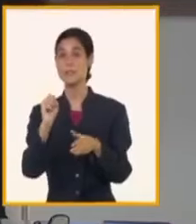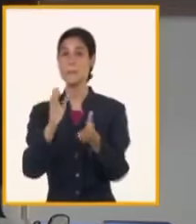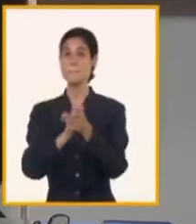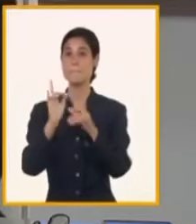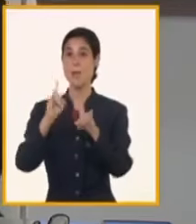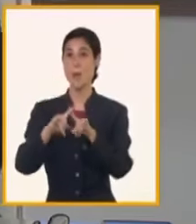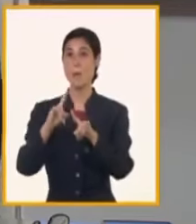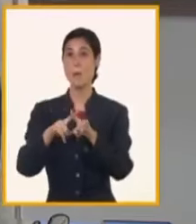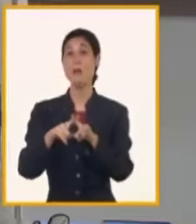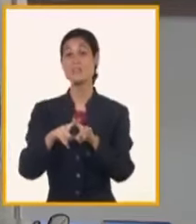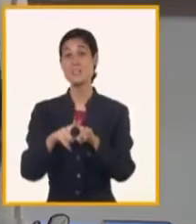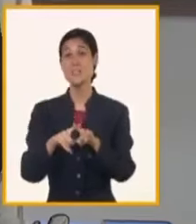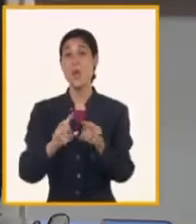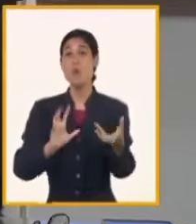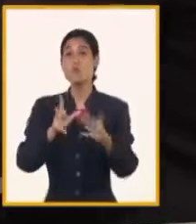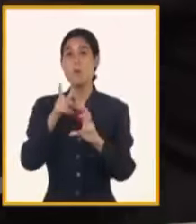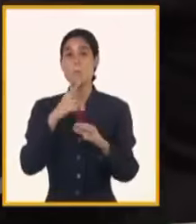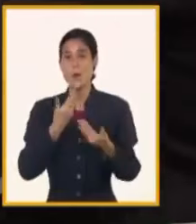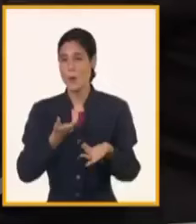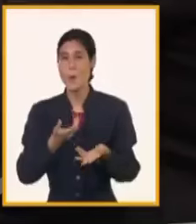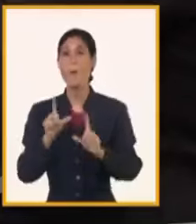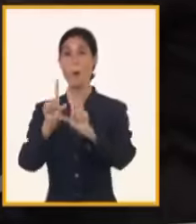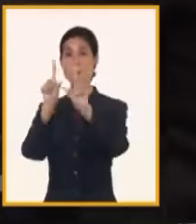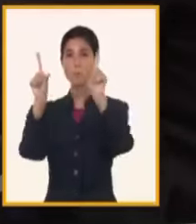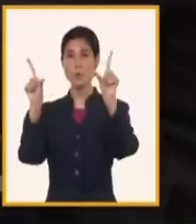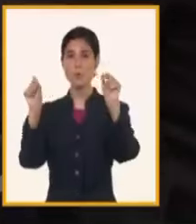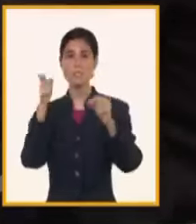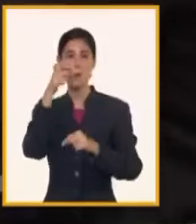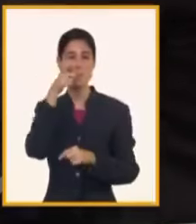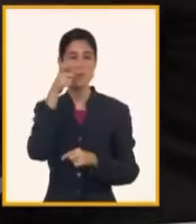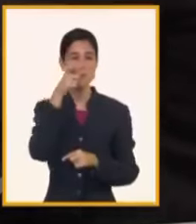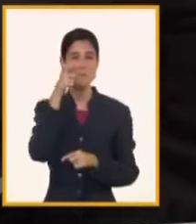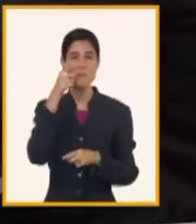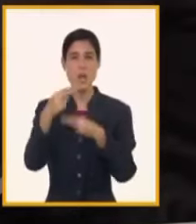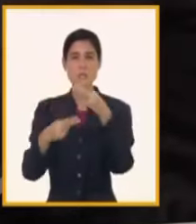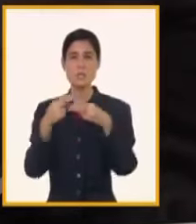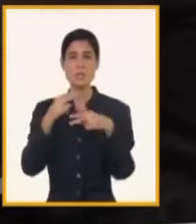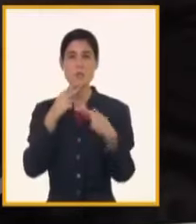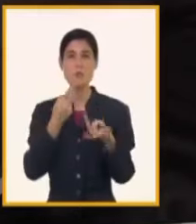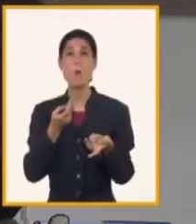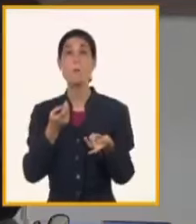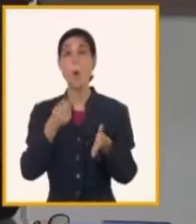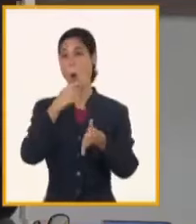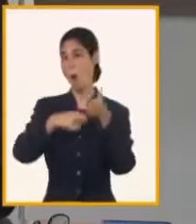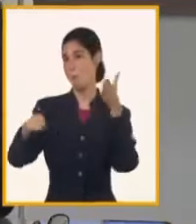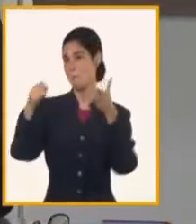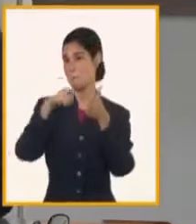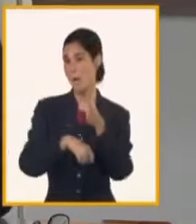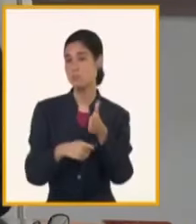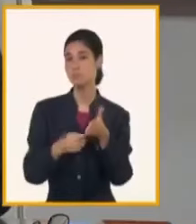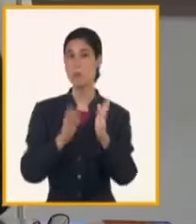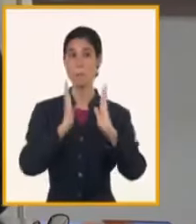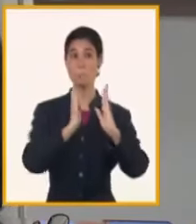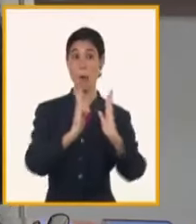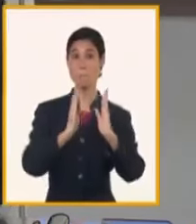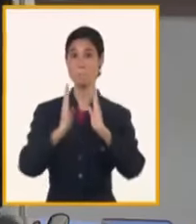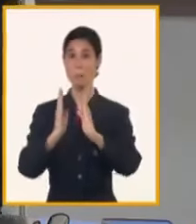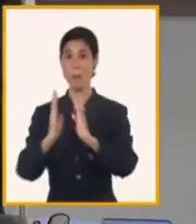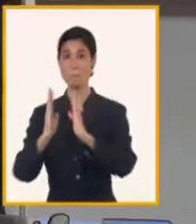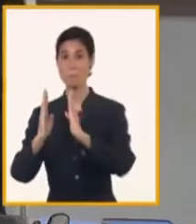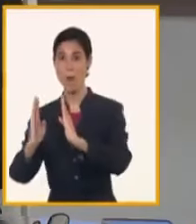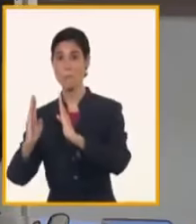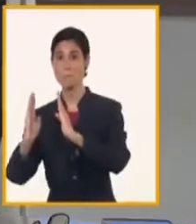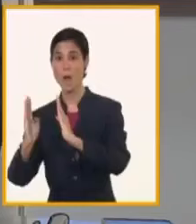1200 le toca 120 mw pero la distribución de la pag es de y así se hace equitativamente por todas las